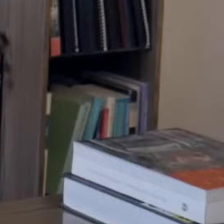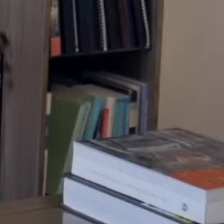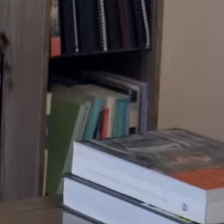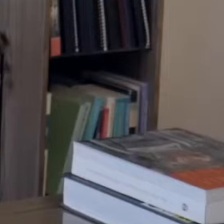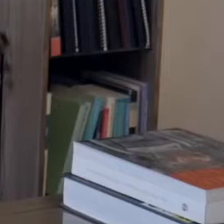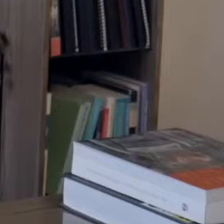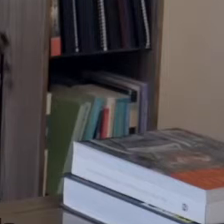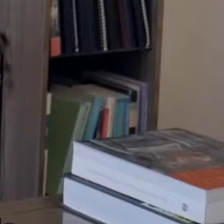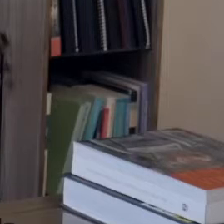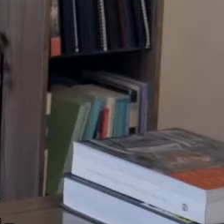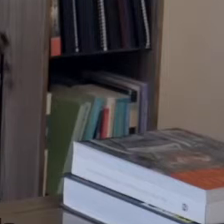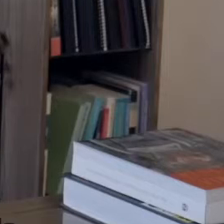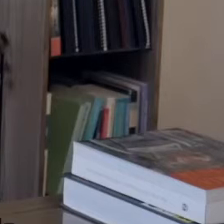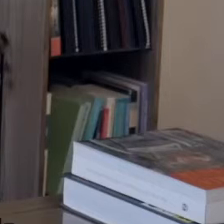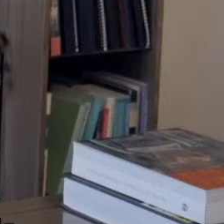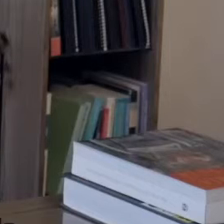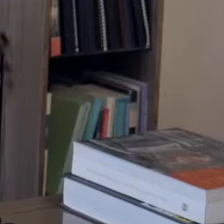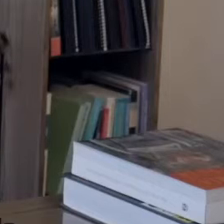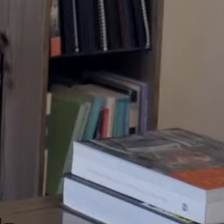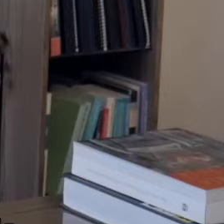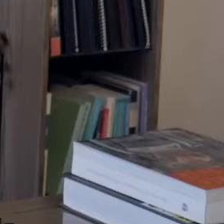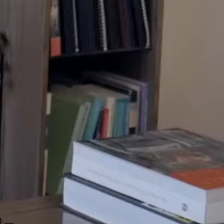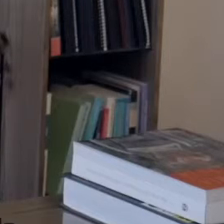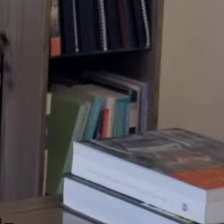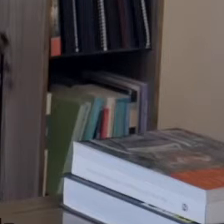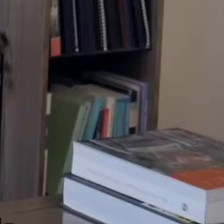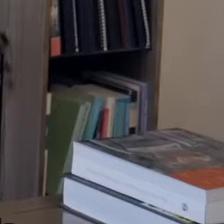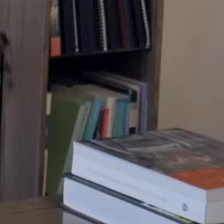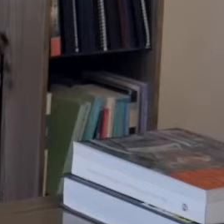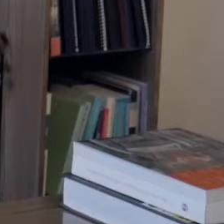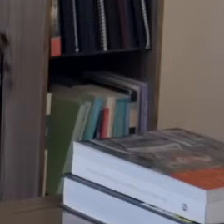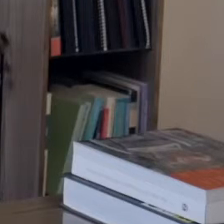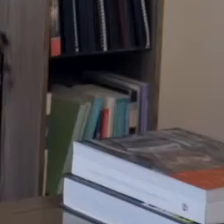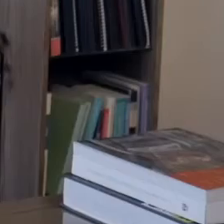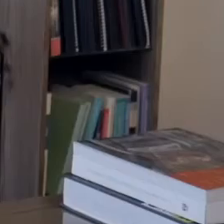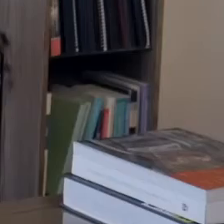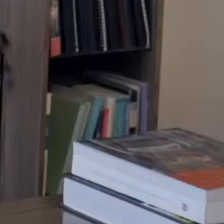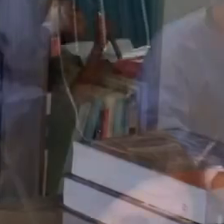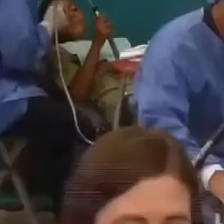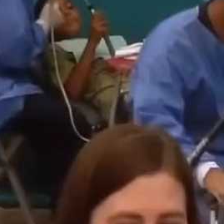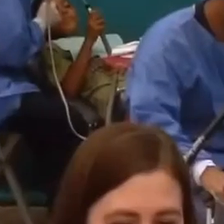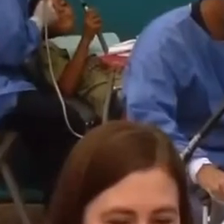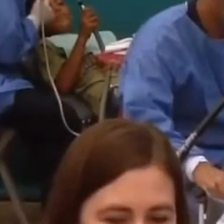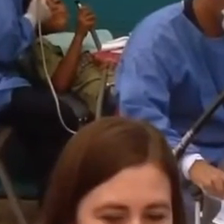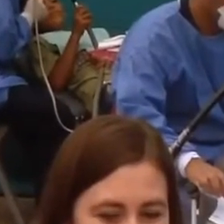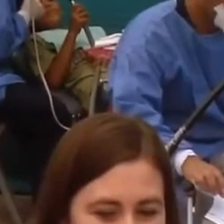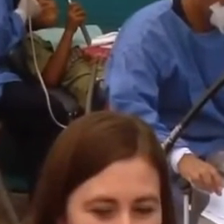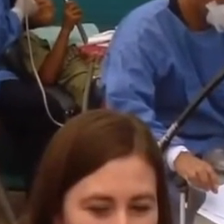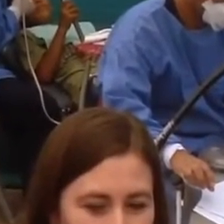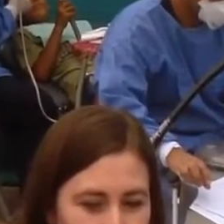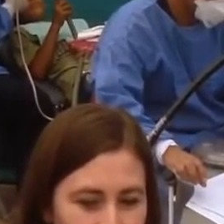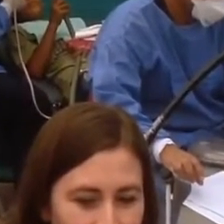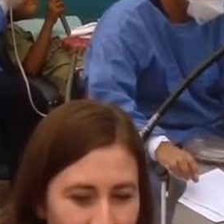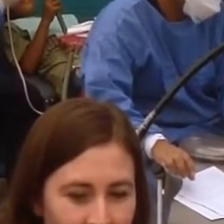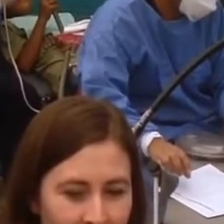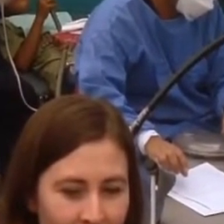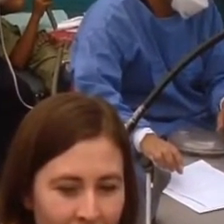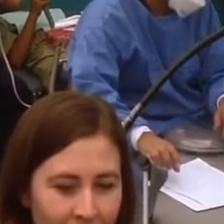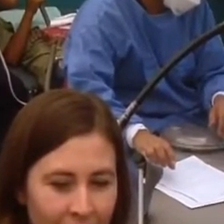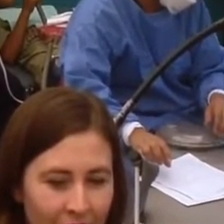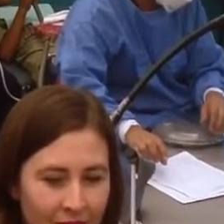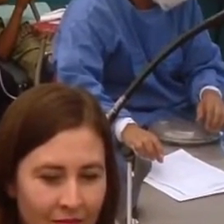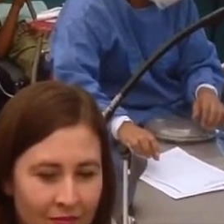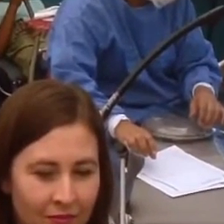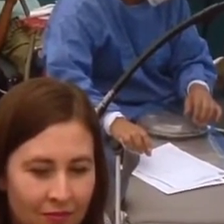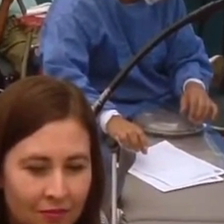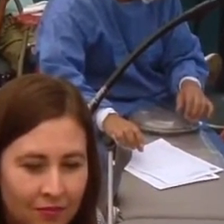mucho más cercano y volver a revolucionar lo que venías haciendo y que de alguna manera tiene que irse modernizando o tiene